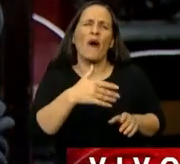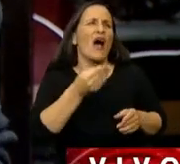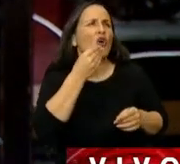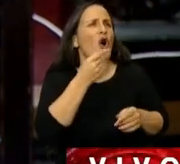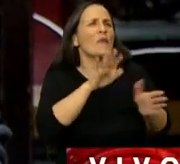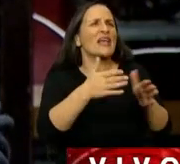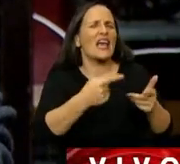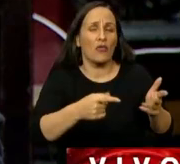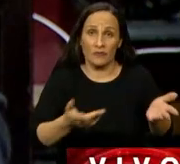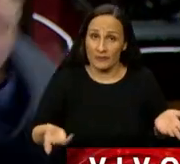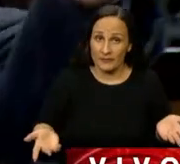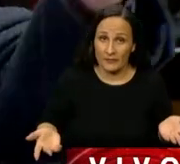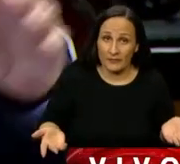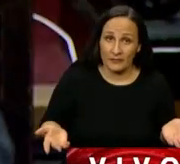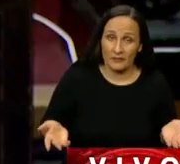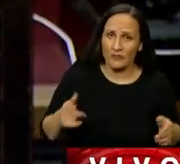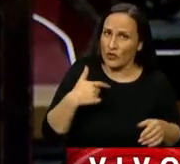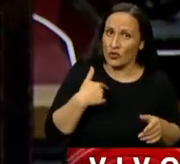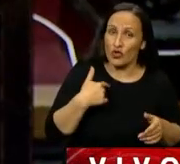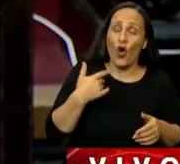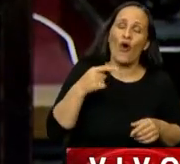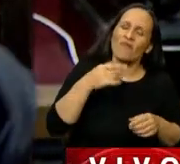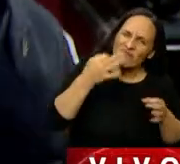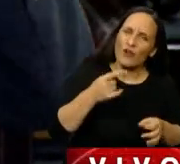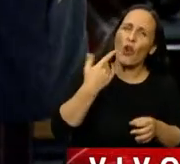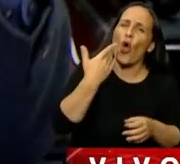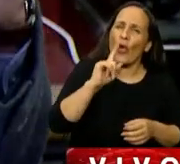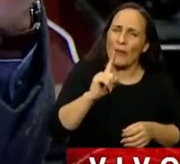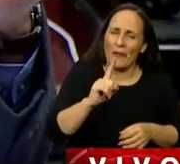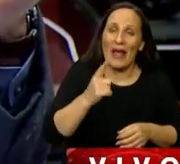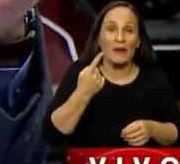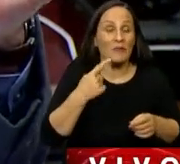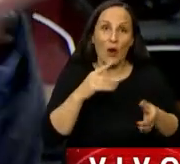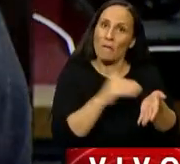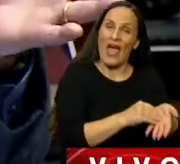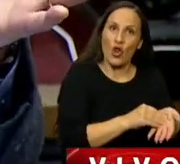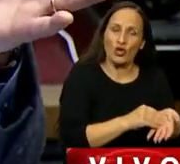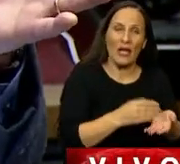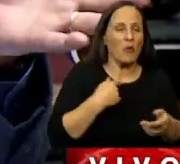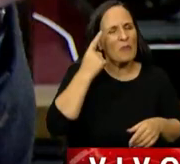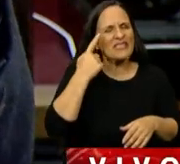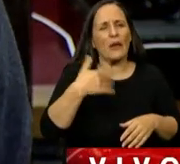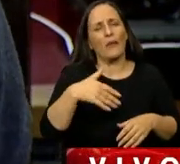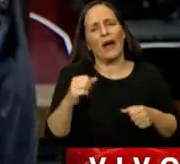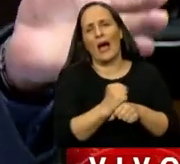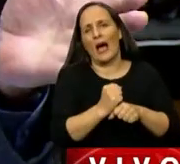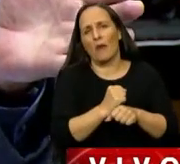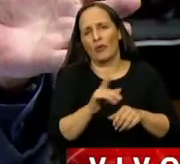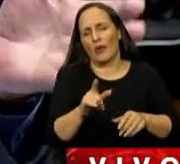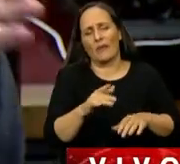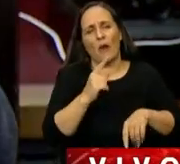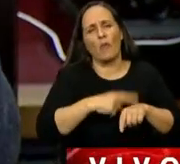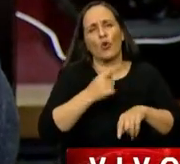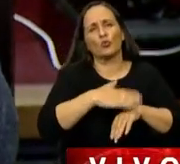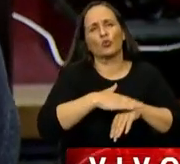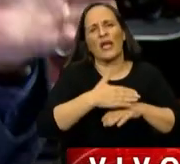iba a hablar, yo esperaba, me acabo de anotar, porque esperaba una cosa razonable, que se aprobara esto, que se aprobara por un plazo